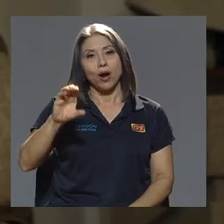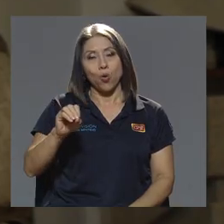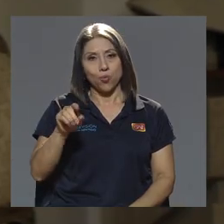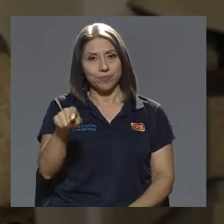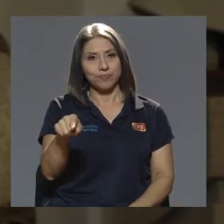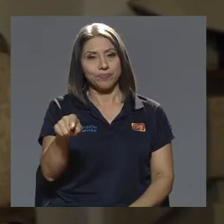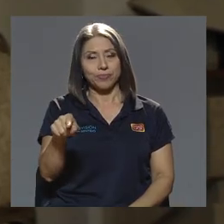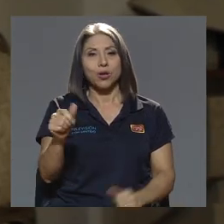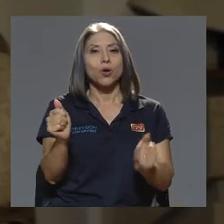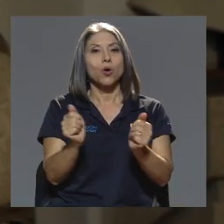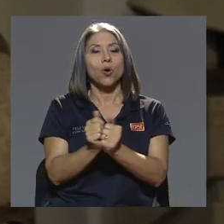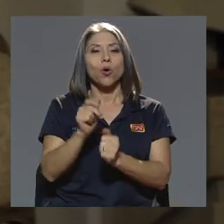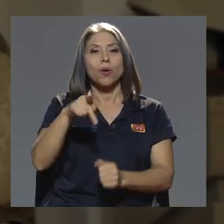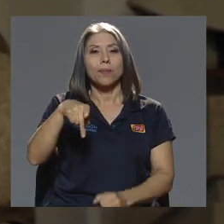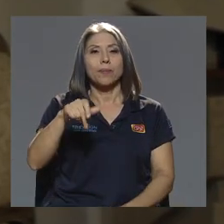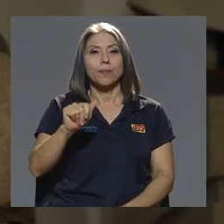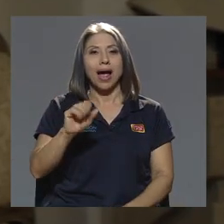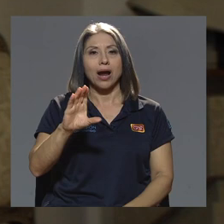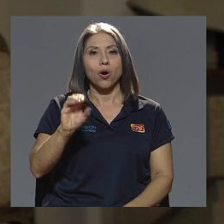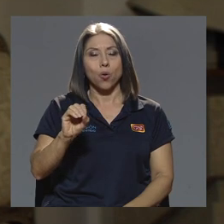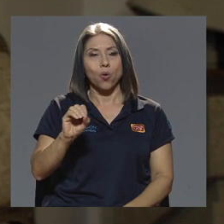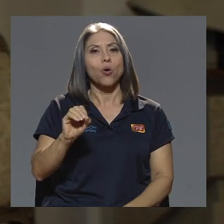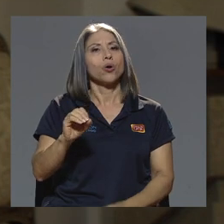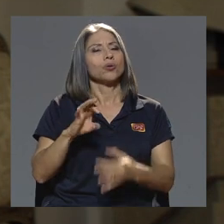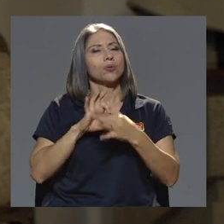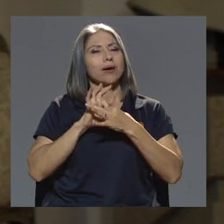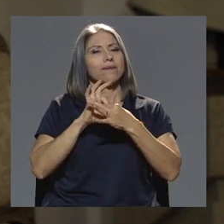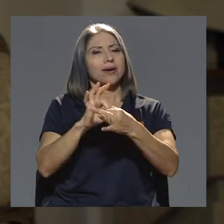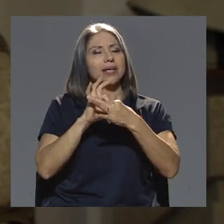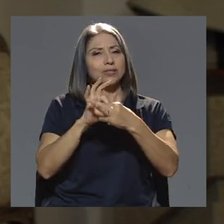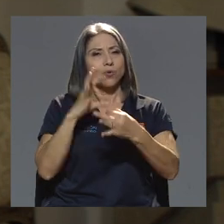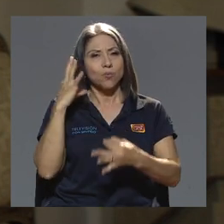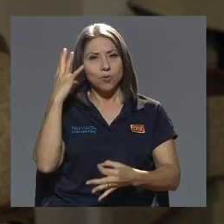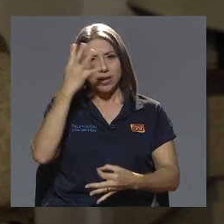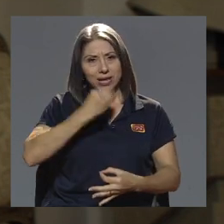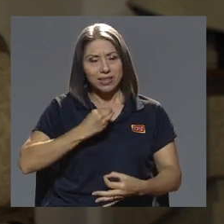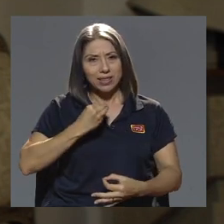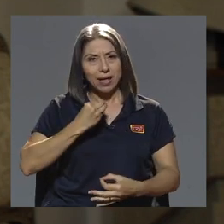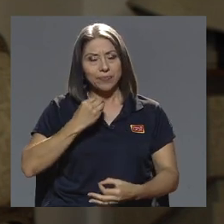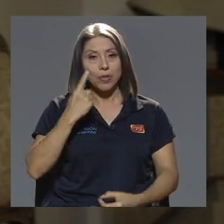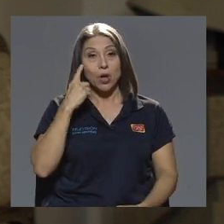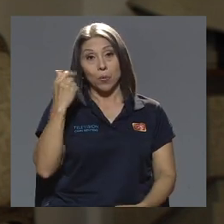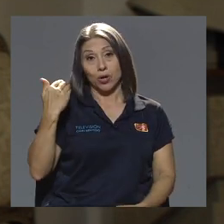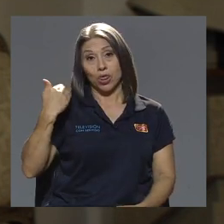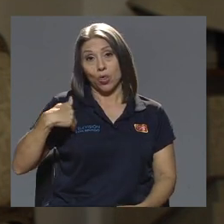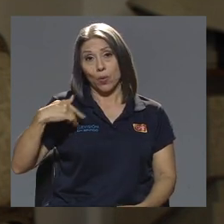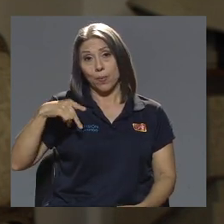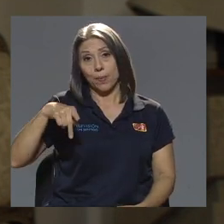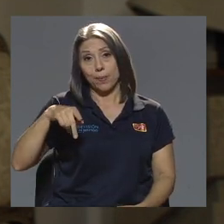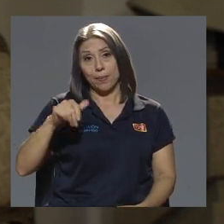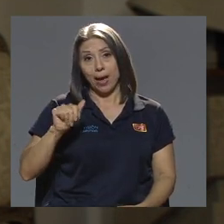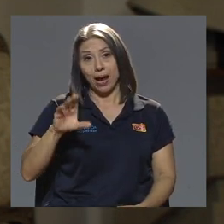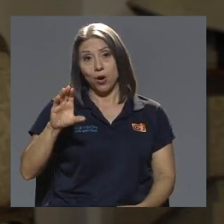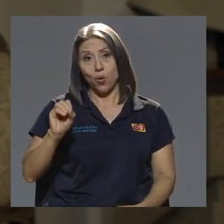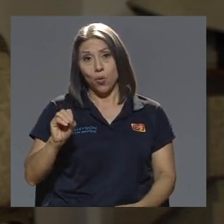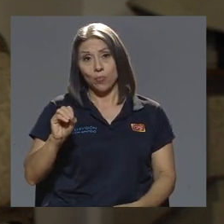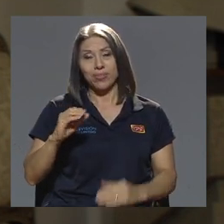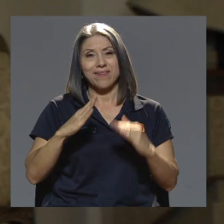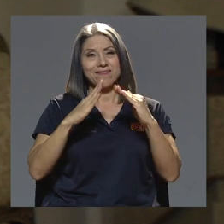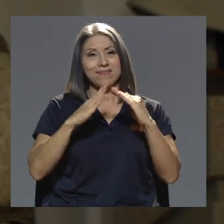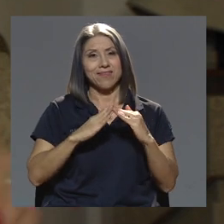Paco tuve una relación muy linda porque don Paco vivía en el